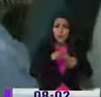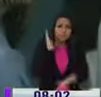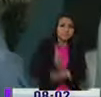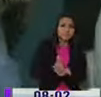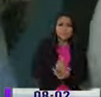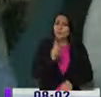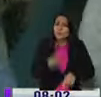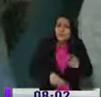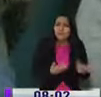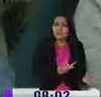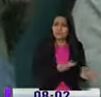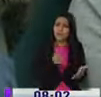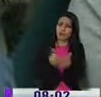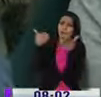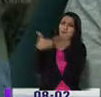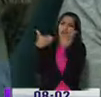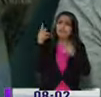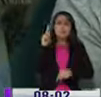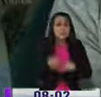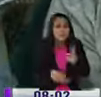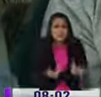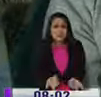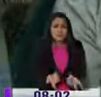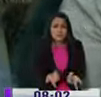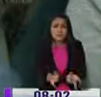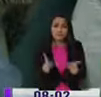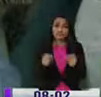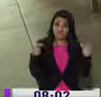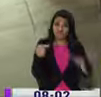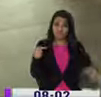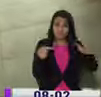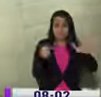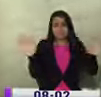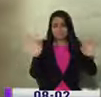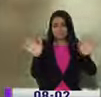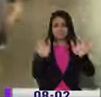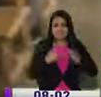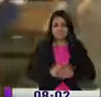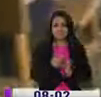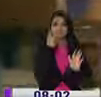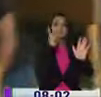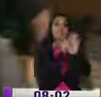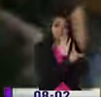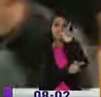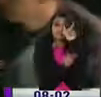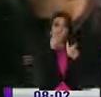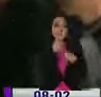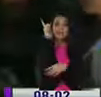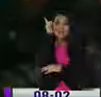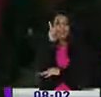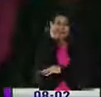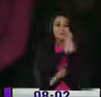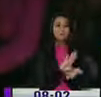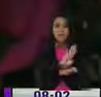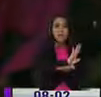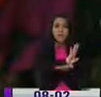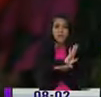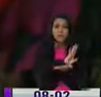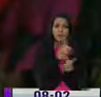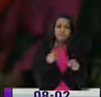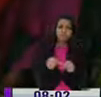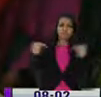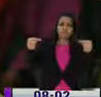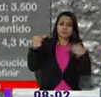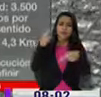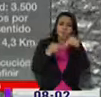barrios, a título de opositores. Denuncian que quienes dicen ser dirigentes barriales y que se oponen a